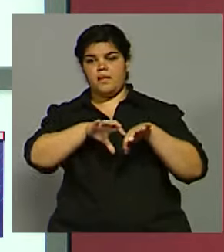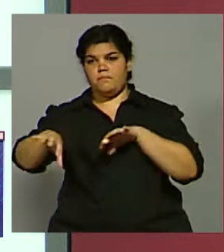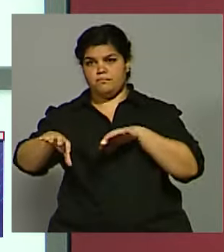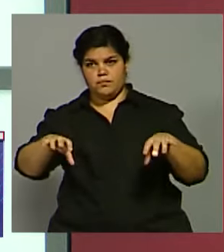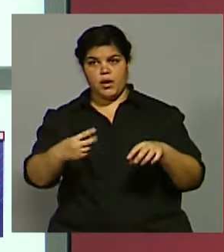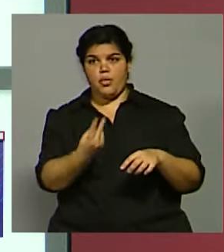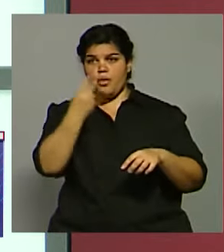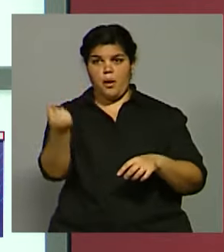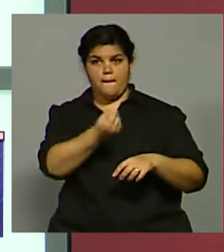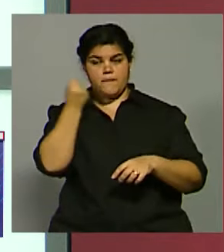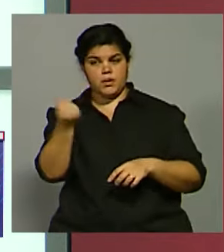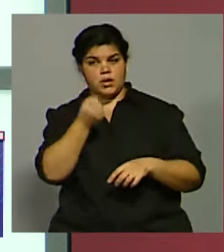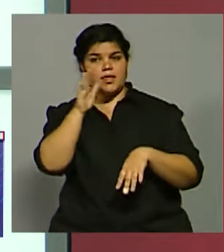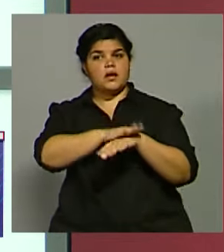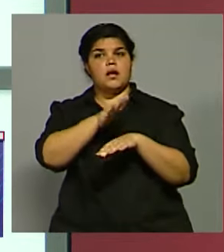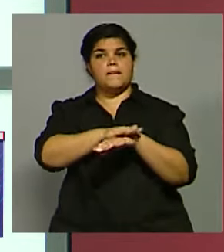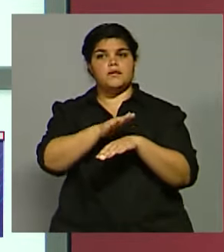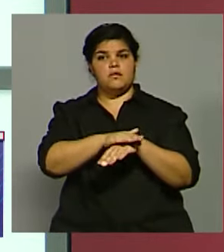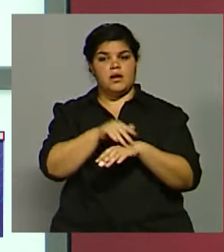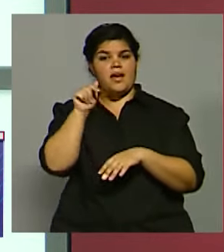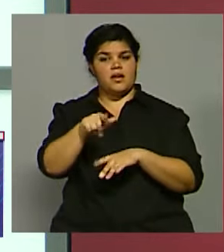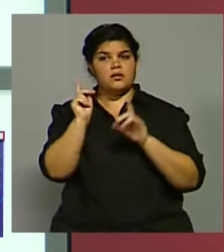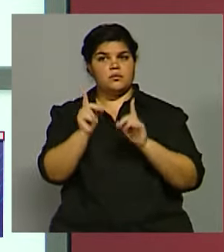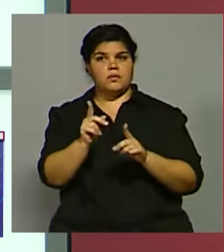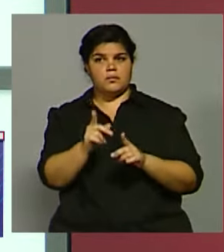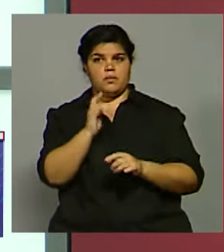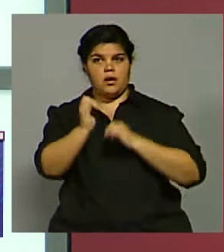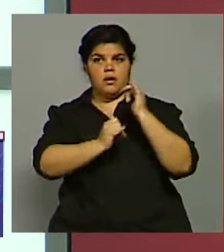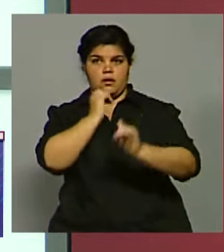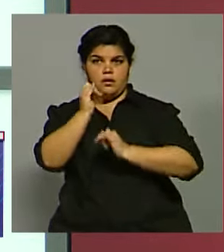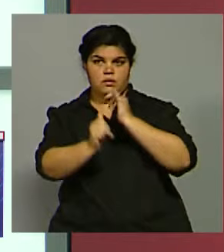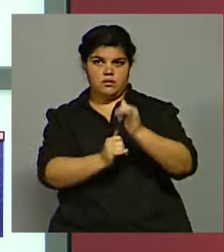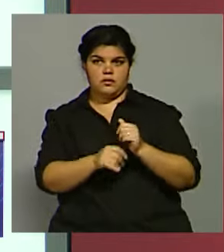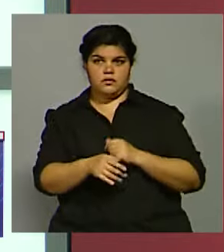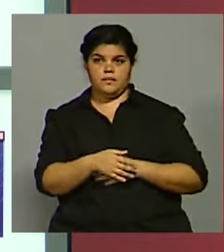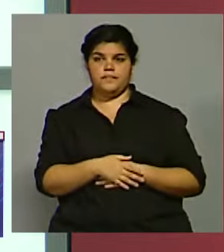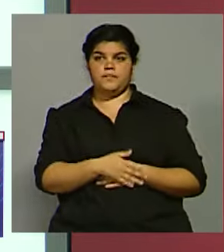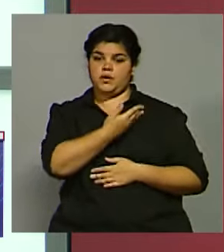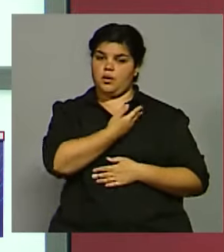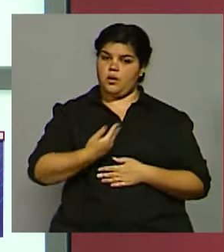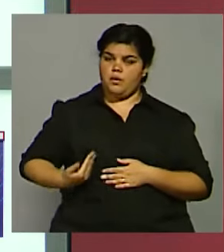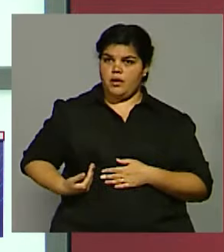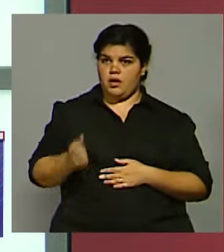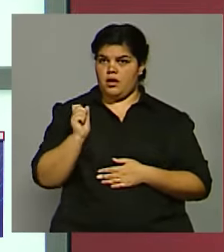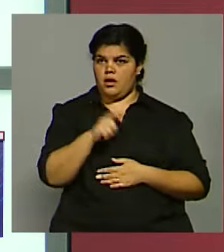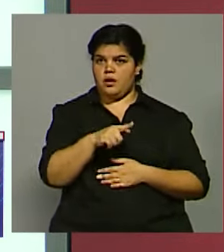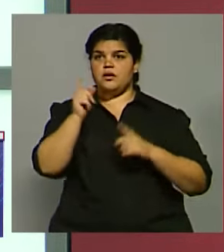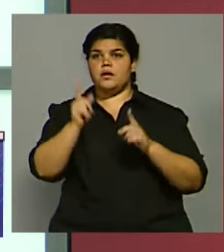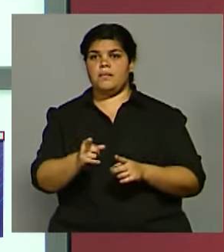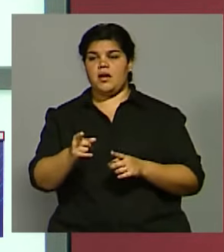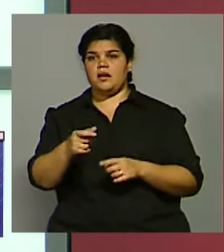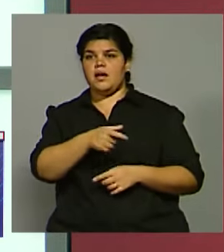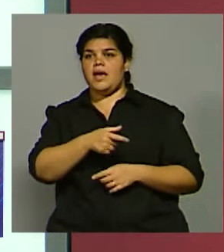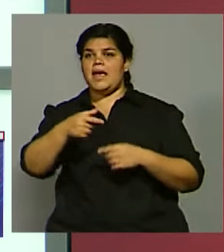actores en cuanto a la responsabilidad de estos hechos, que han sido, por un lado, el Instituto previamente dicho, el Estado y también el Arzobispado de Mendoza, que está